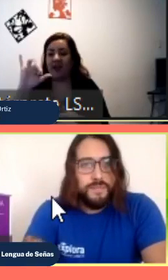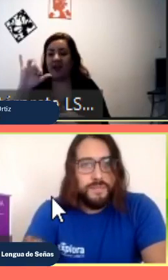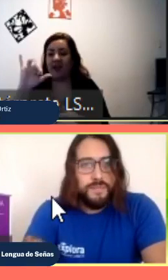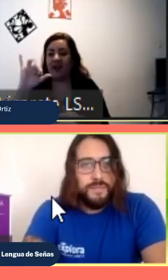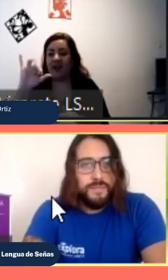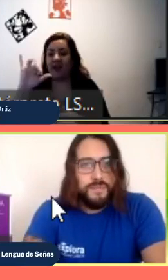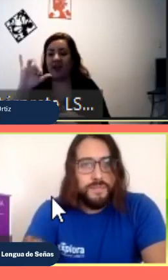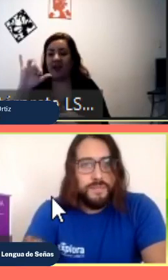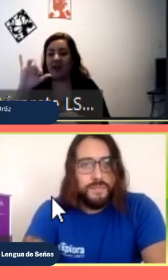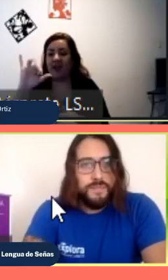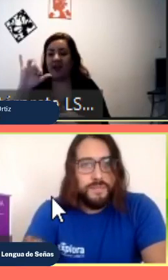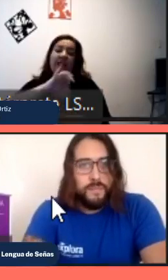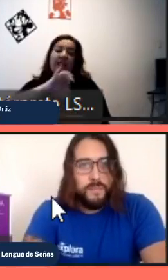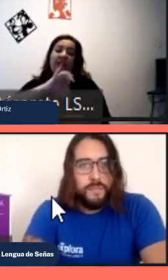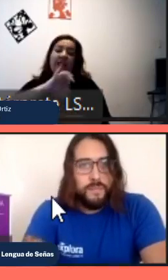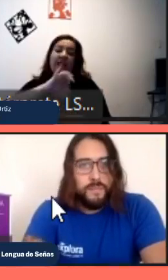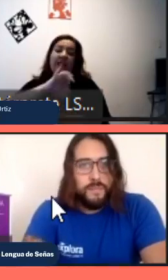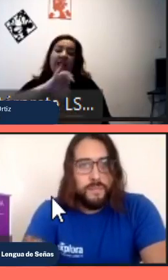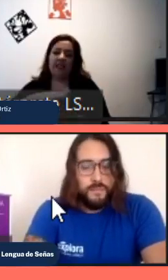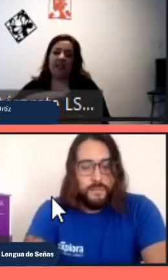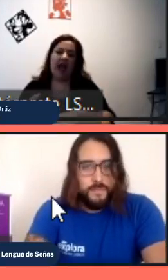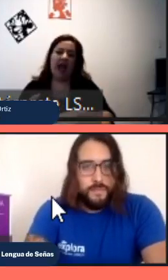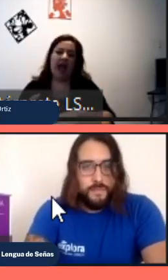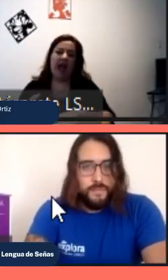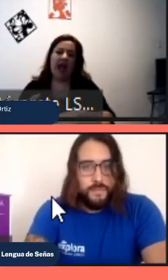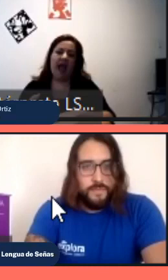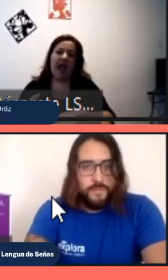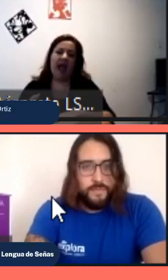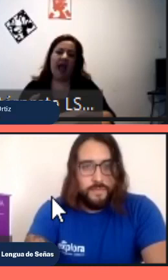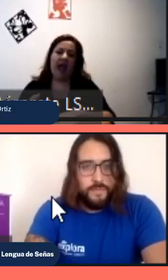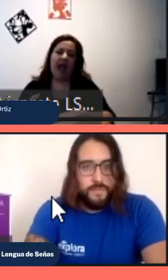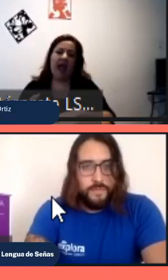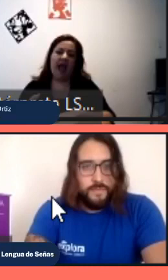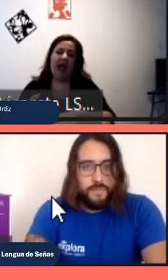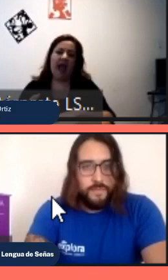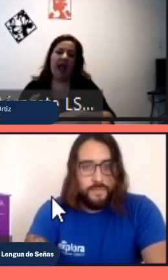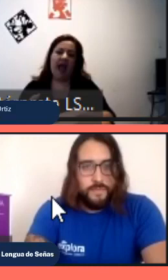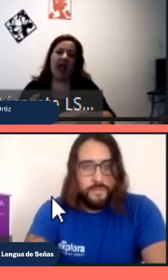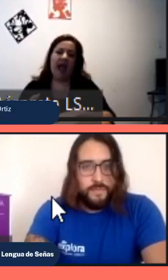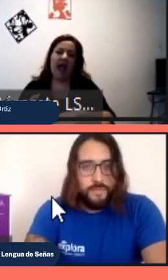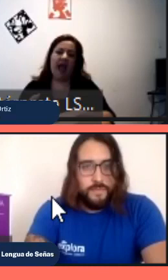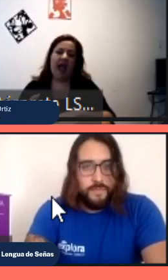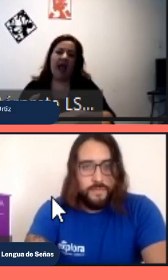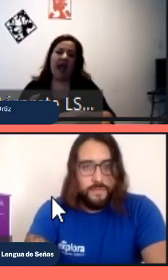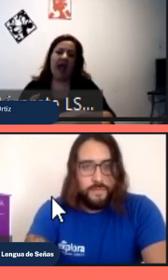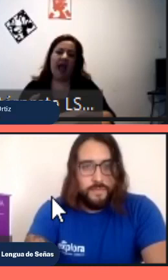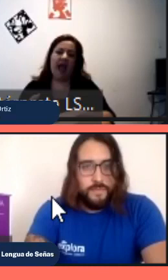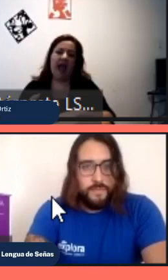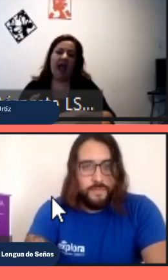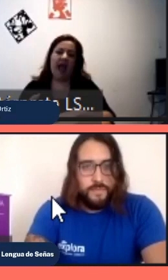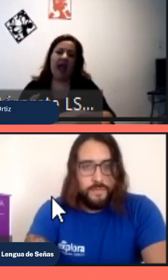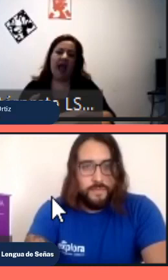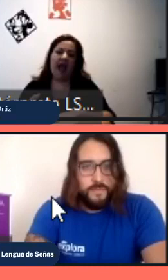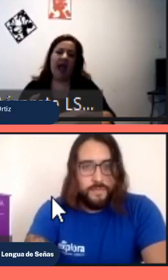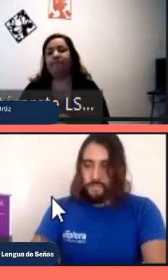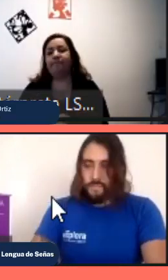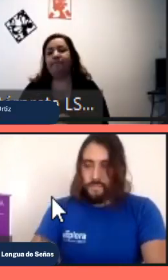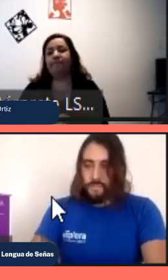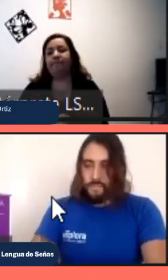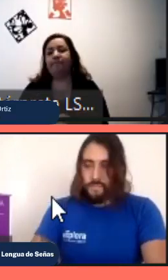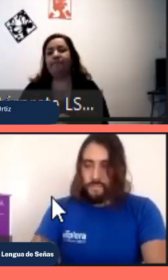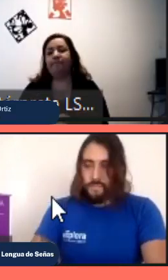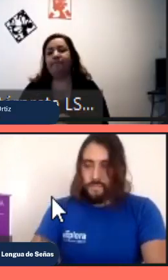Darío. Muchas gracias, Waldo. ¿Se escucha bien? Sí, se escucha perfecto. Ya, muchas